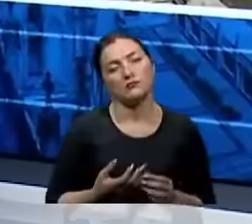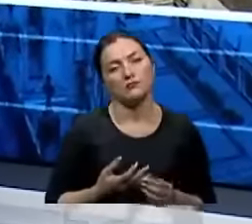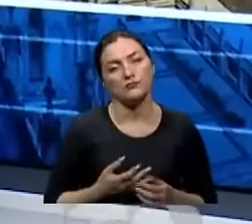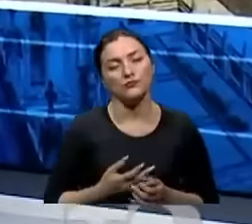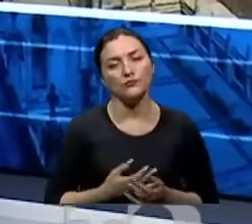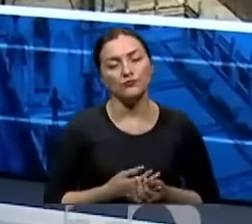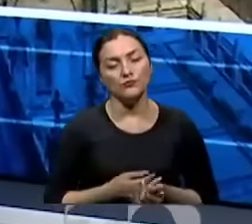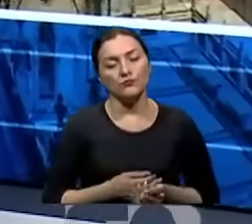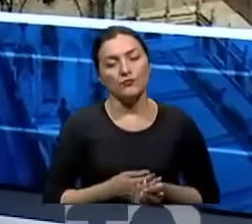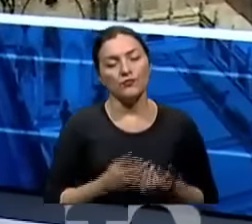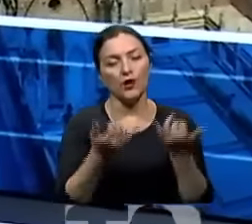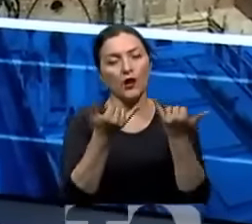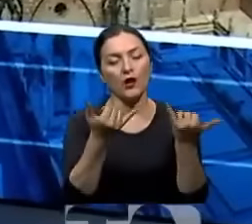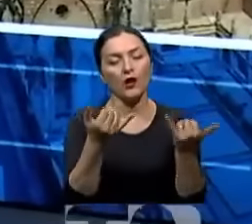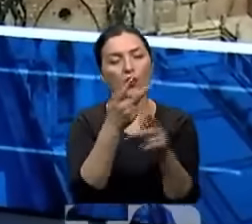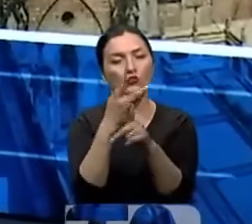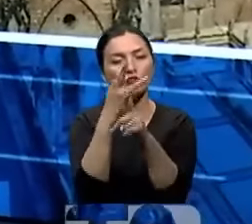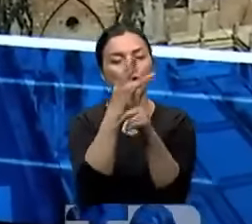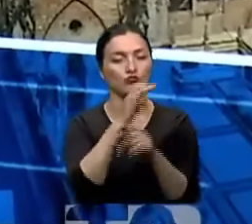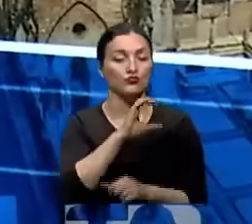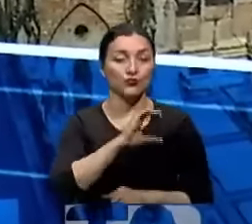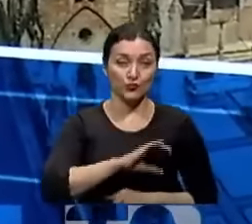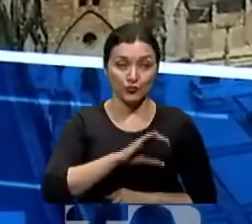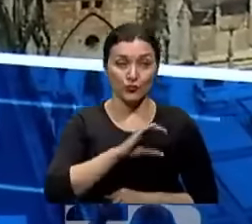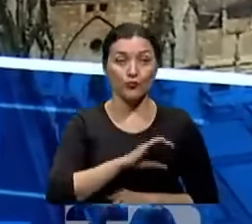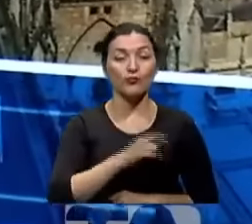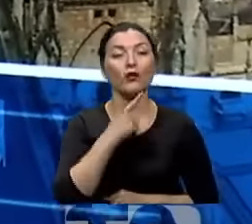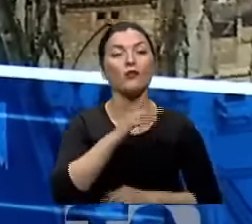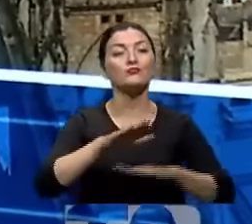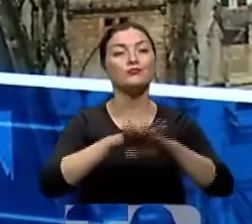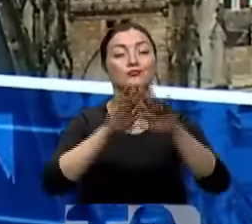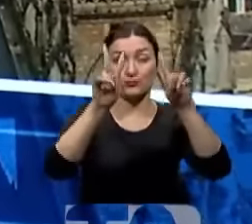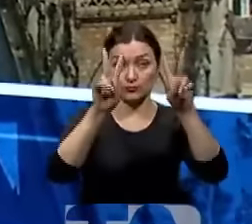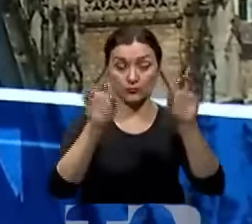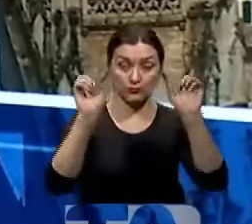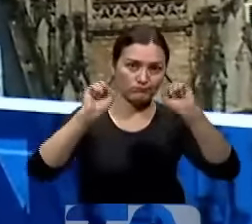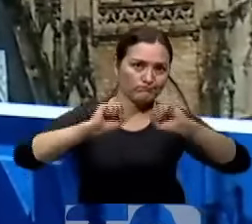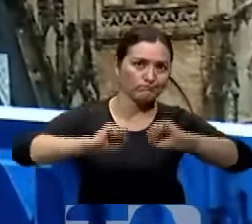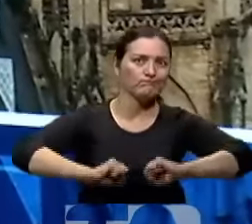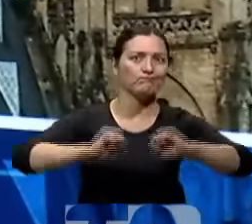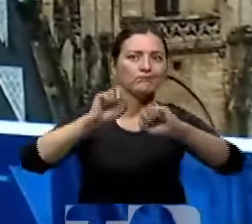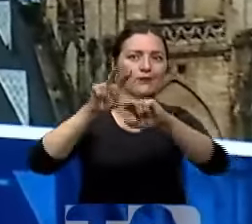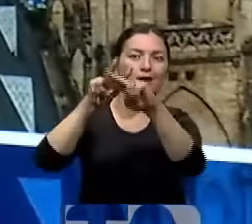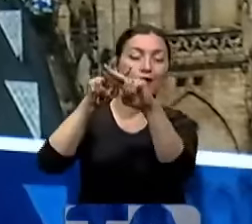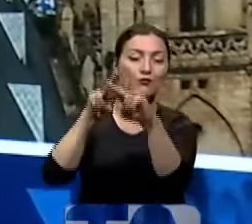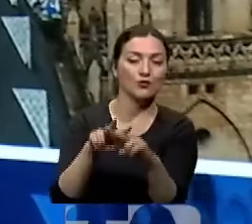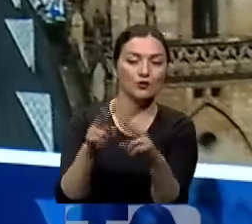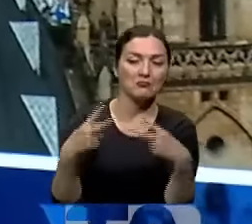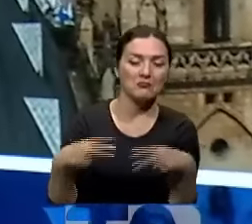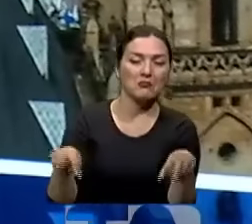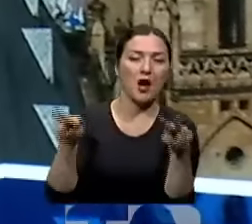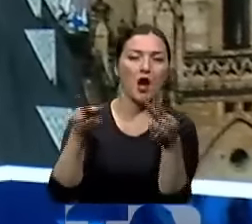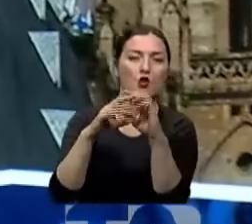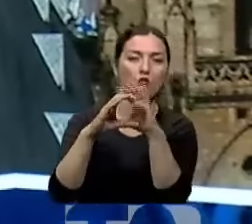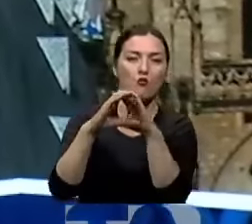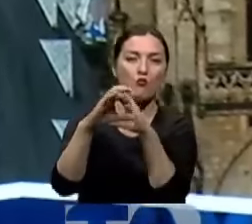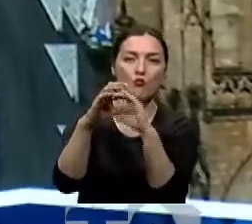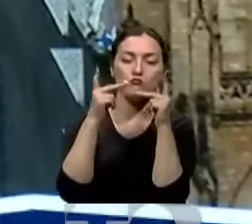y les contamos que en el Consejo Metropolitano ya se habla de la posibilidad de revisar la tarifa del transporte